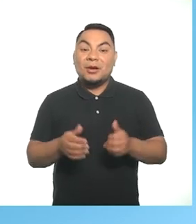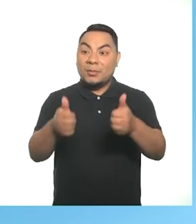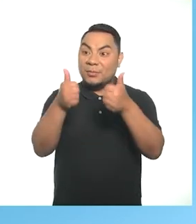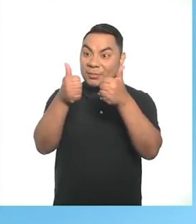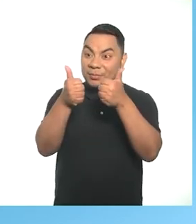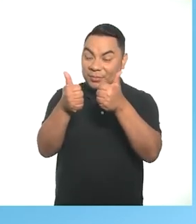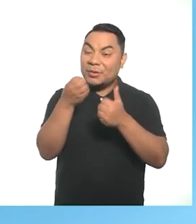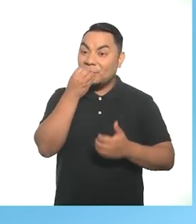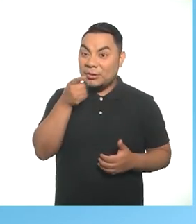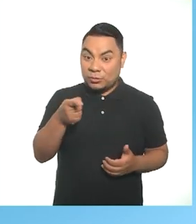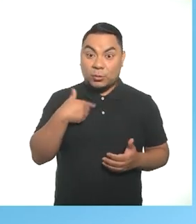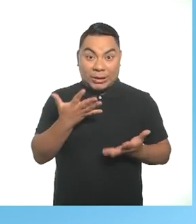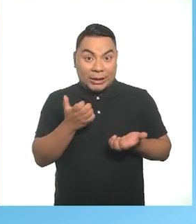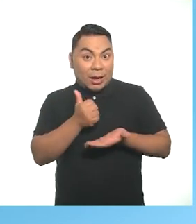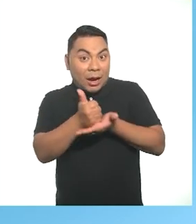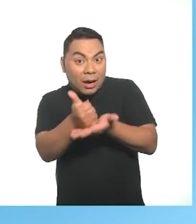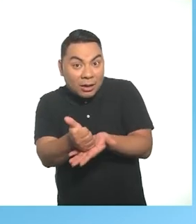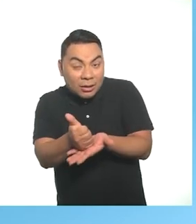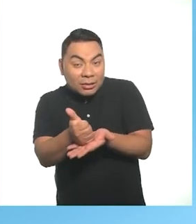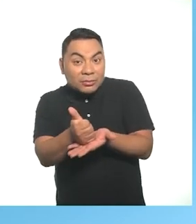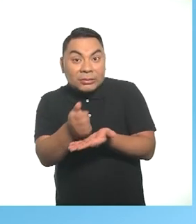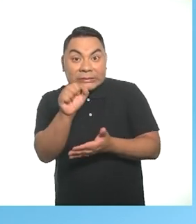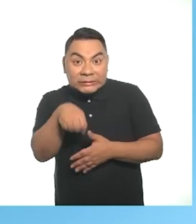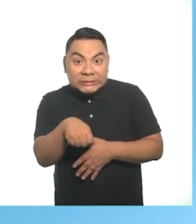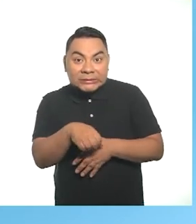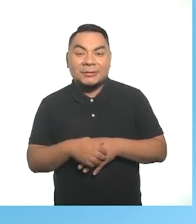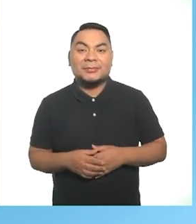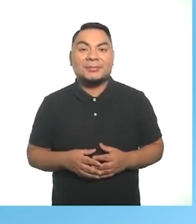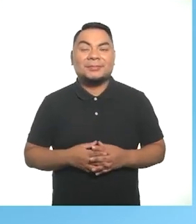Muy bien. ¿Quieres que te ayude?